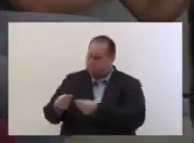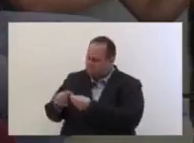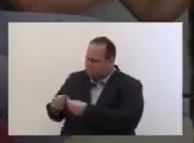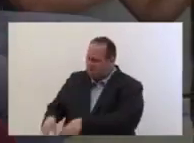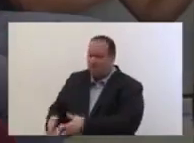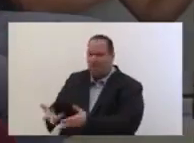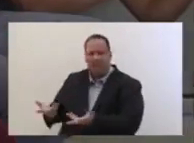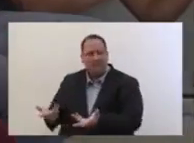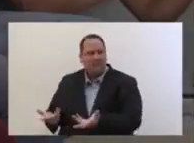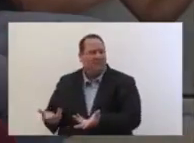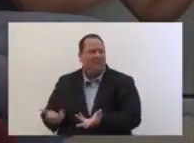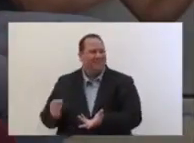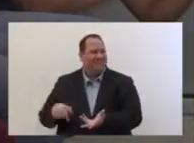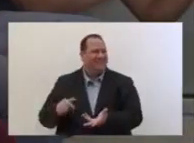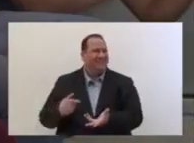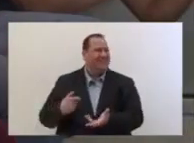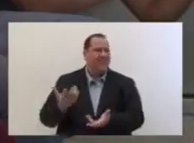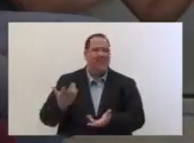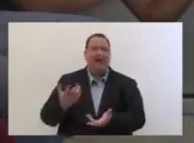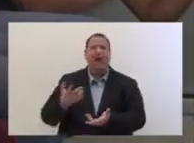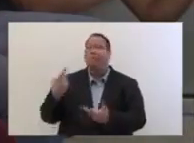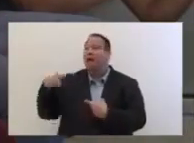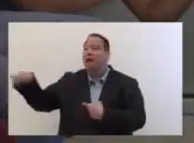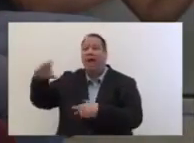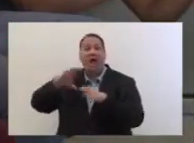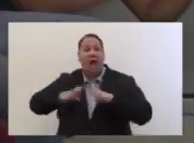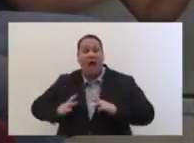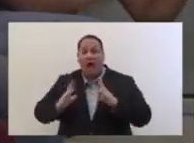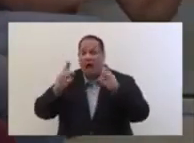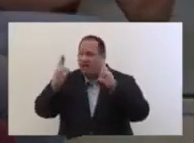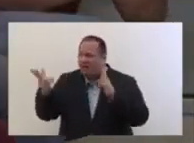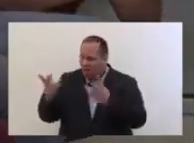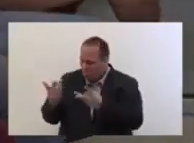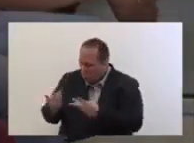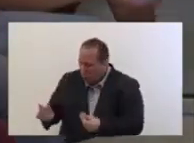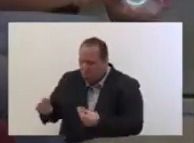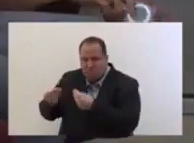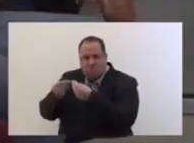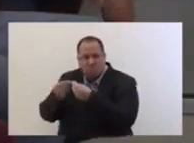personas que estaban requiriéndolo, sobre todo enfermos de cáncer, y si